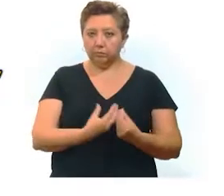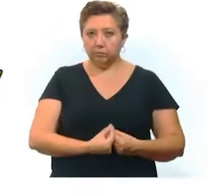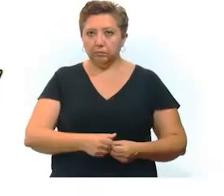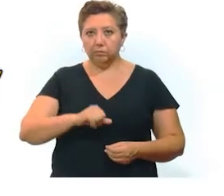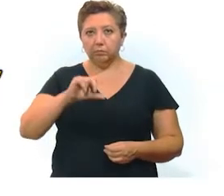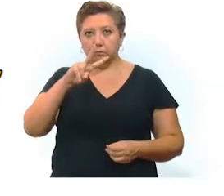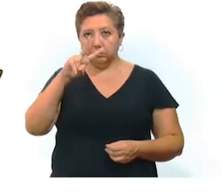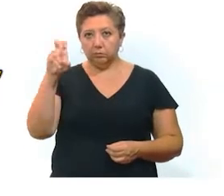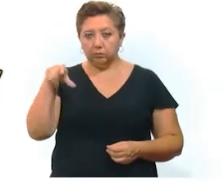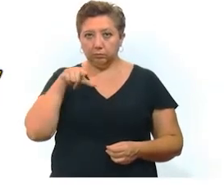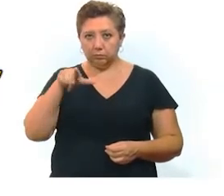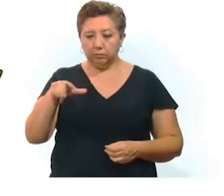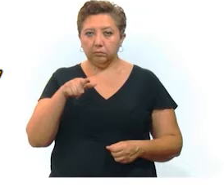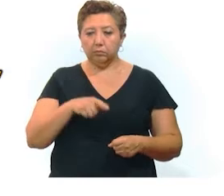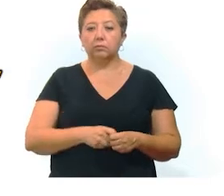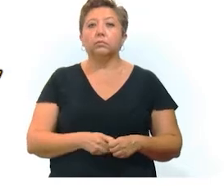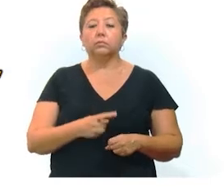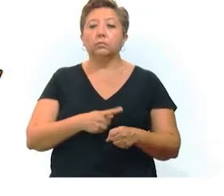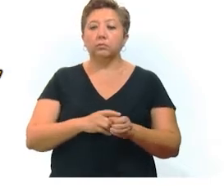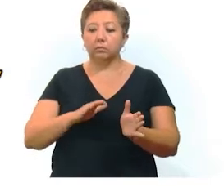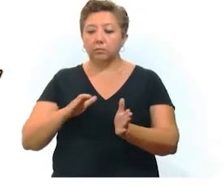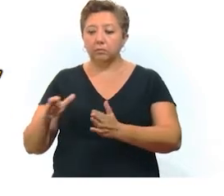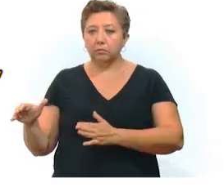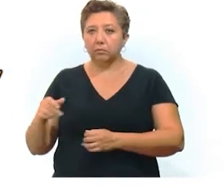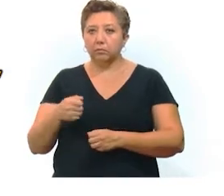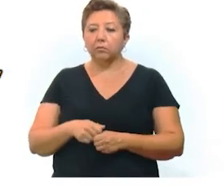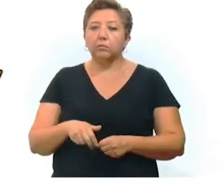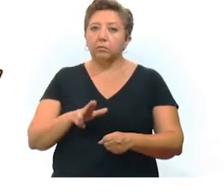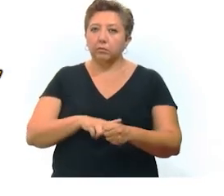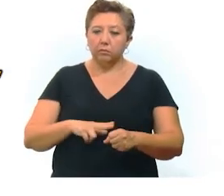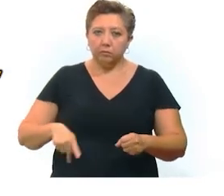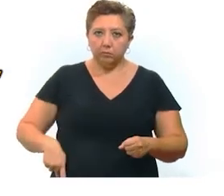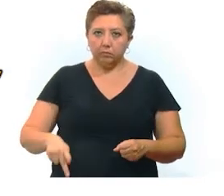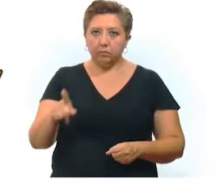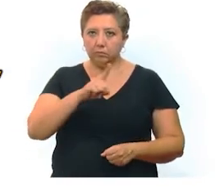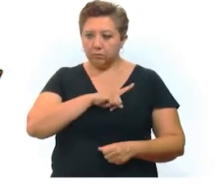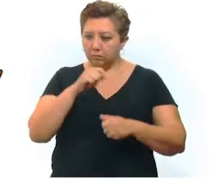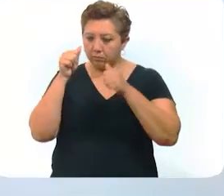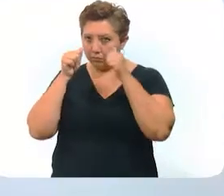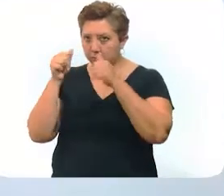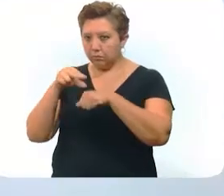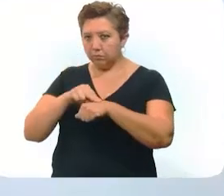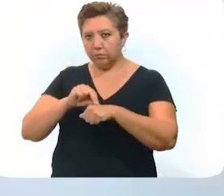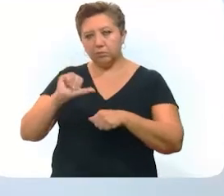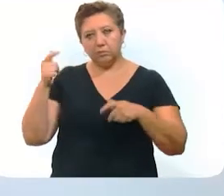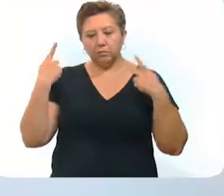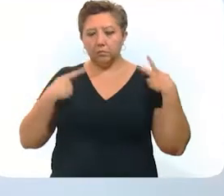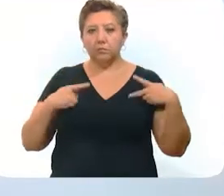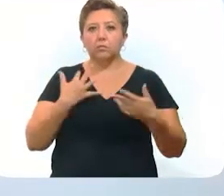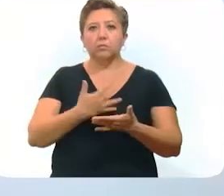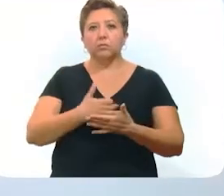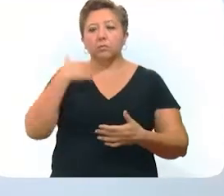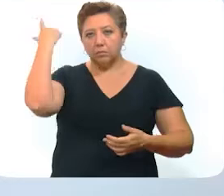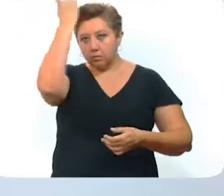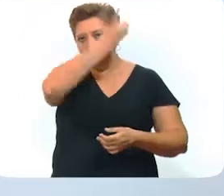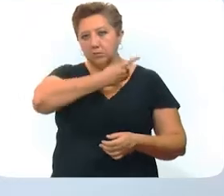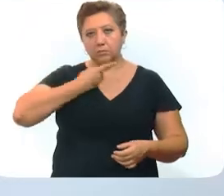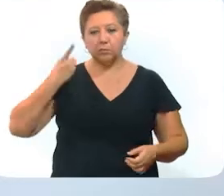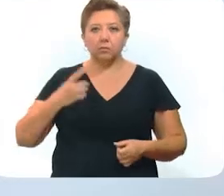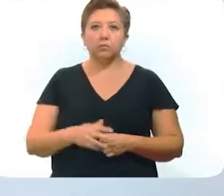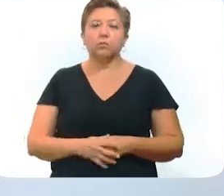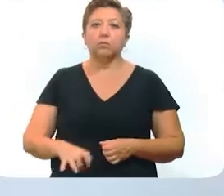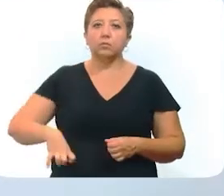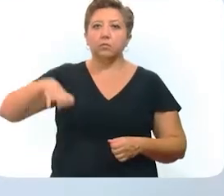mencionamos, 217 de los casos positivos están en hospitales públicos y en aislamiento total. Hay otros pacientes a la espera de